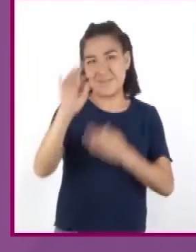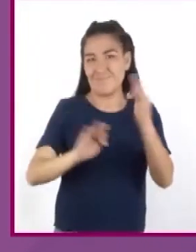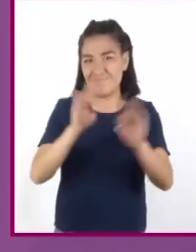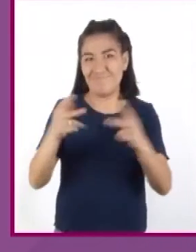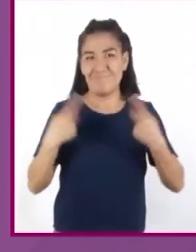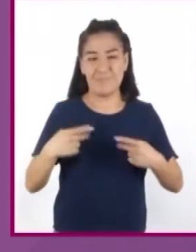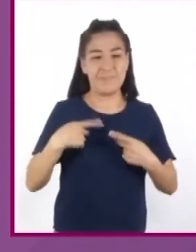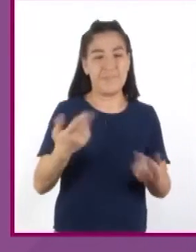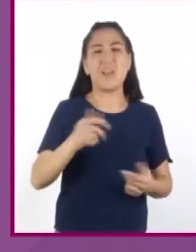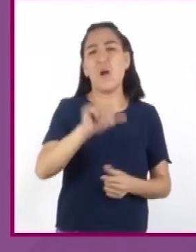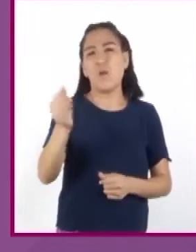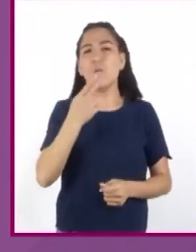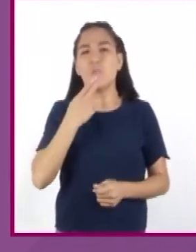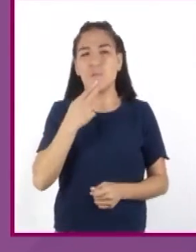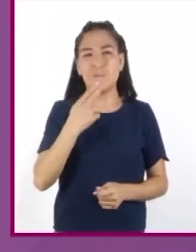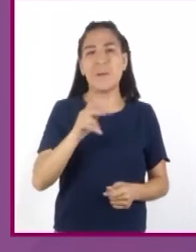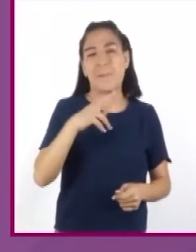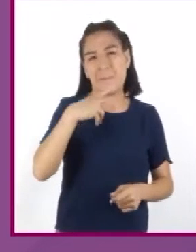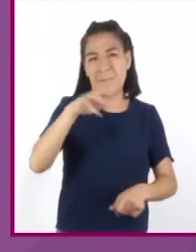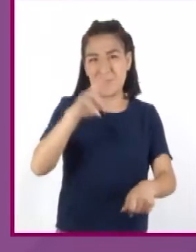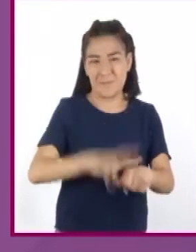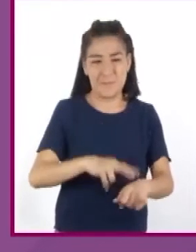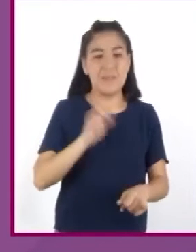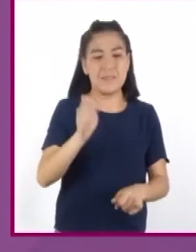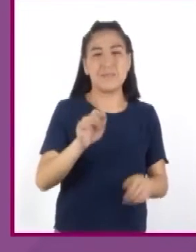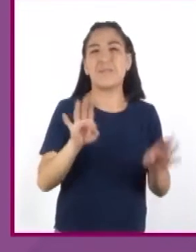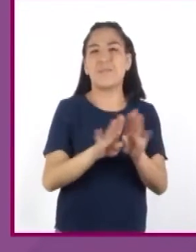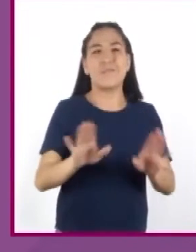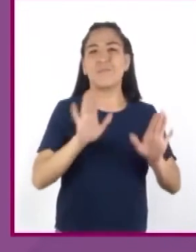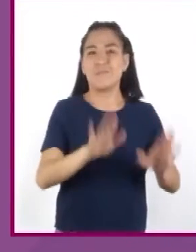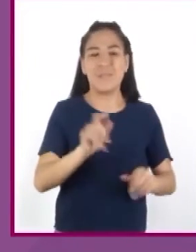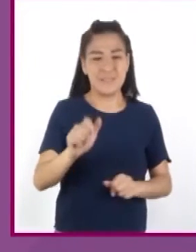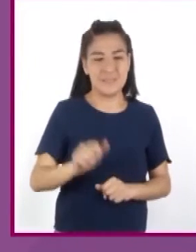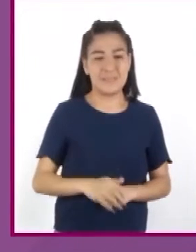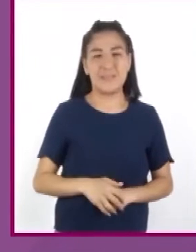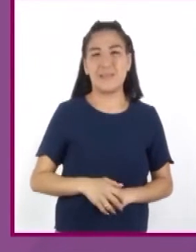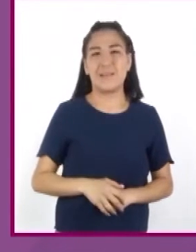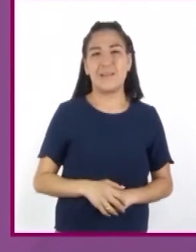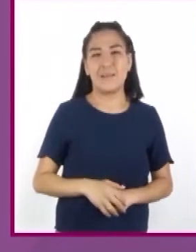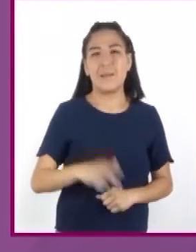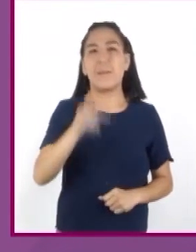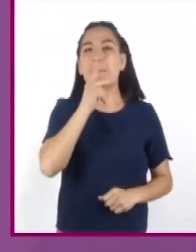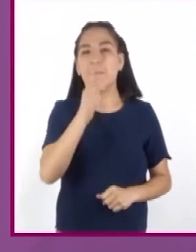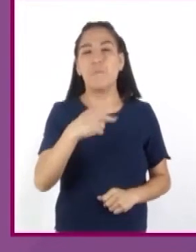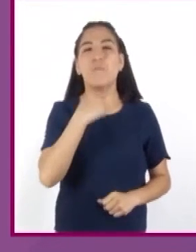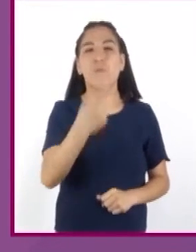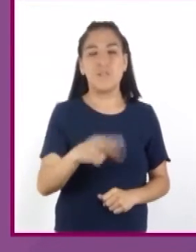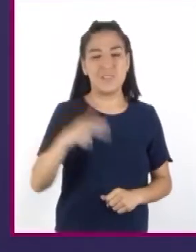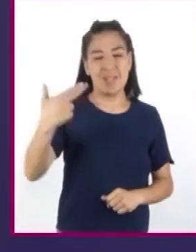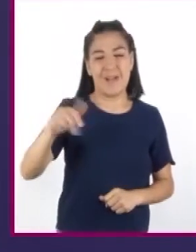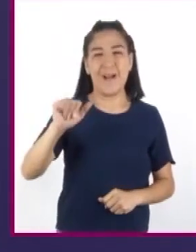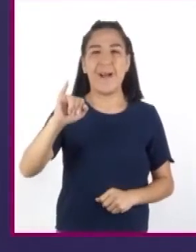personas o algunos usos verbales que han quedado estigmatizados, como puede ser la voz aiga.